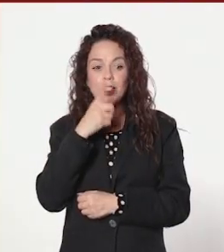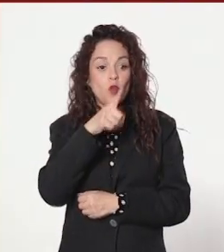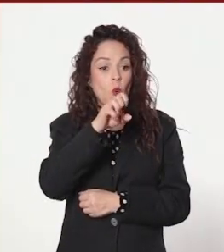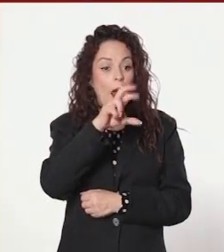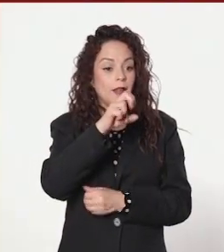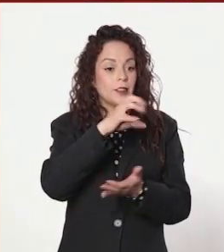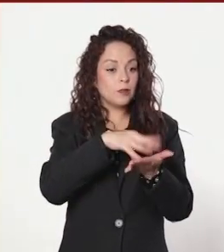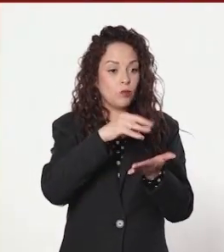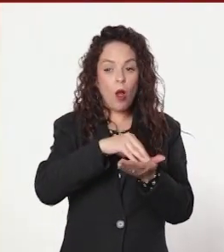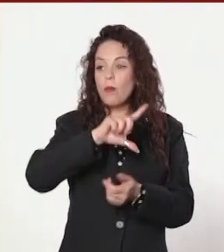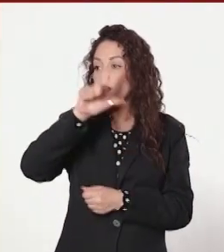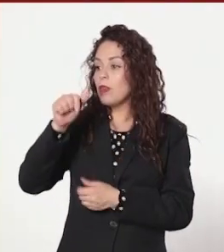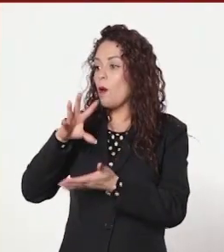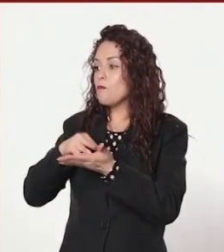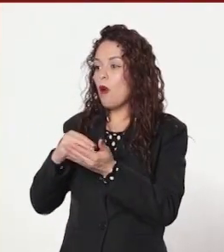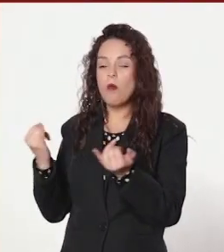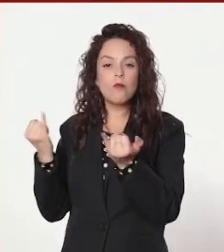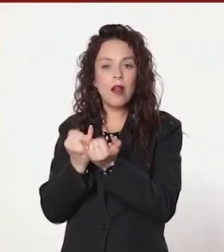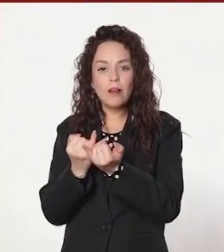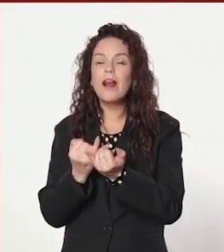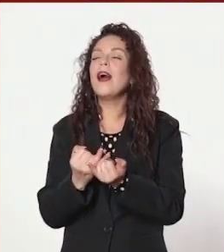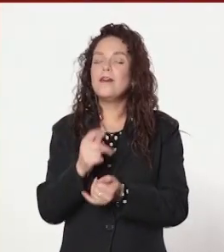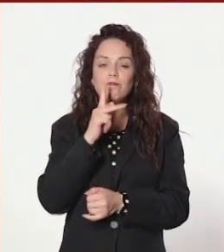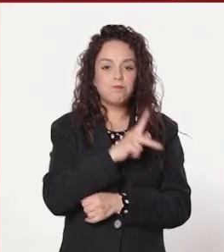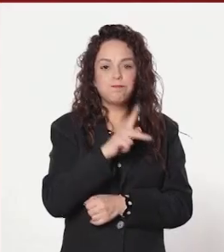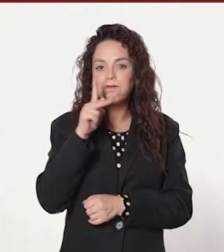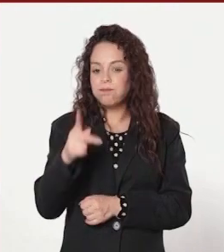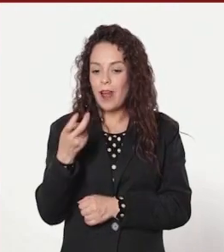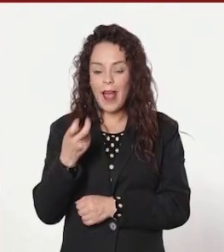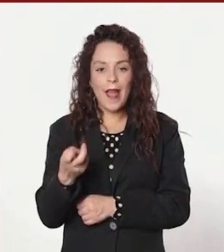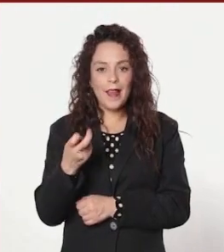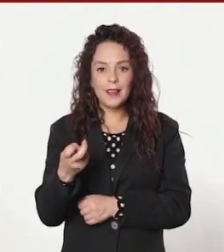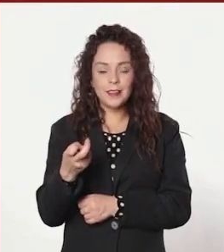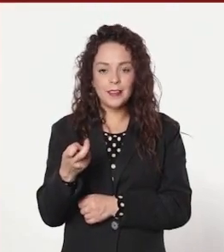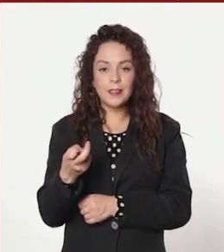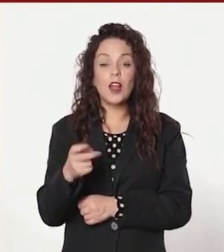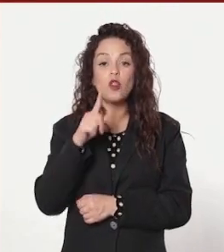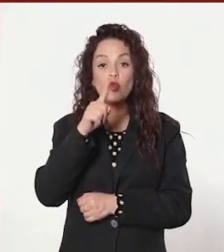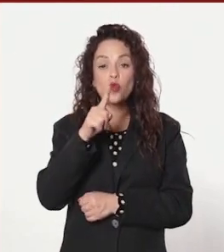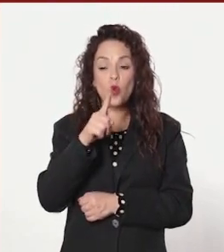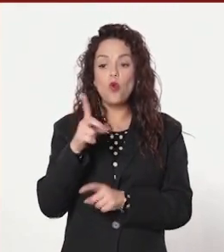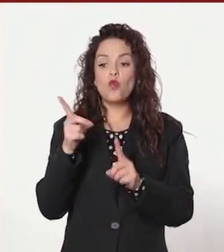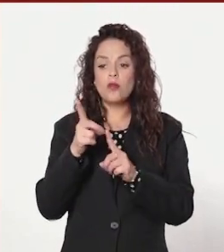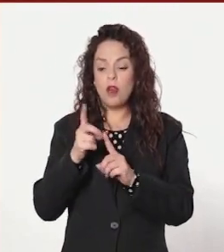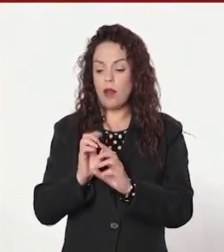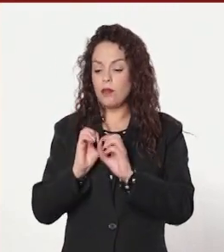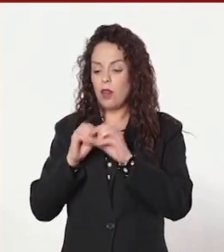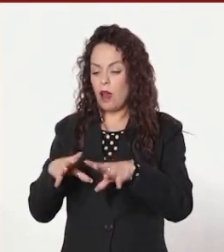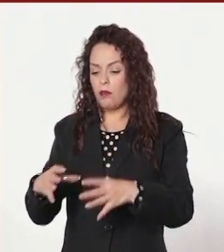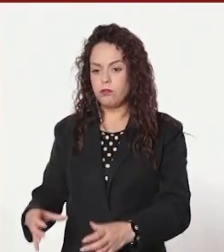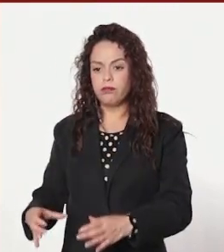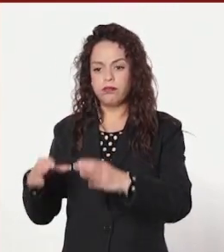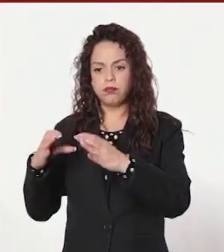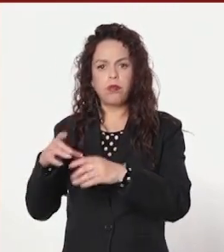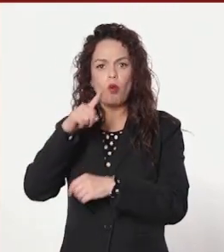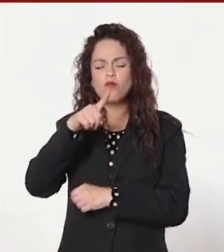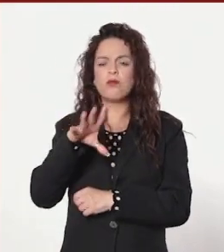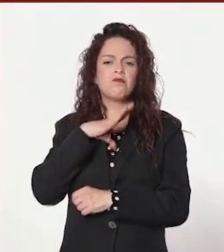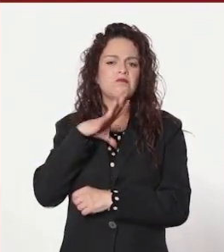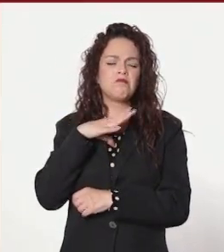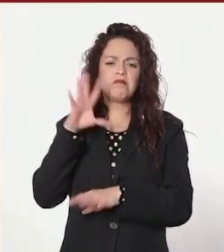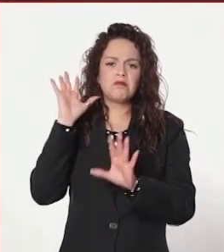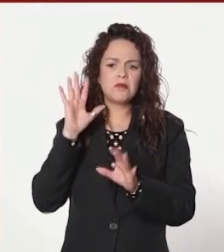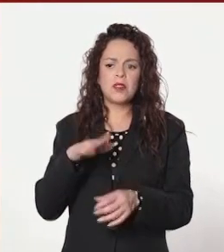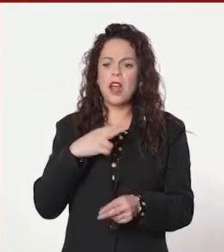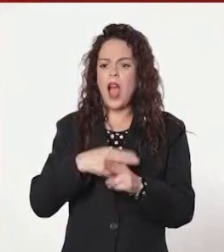casi es así como funciona este rollo, ¿no? Tú los pones en un recipiente, el que tengas, puede ser